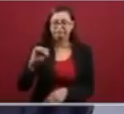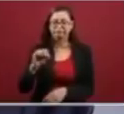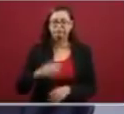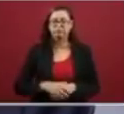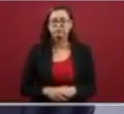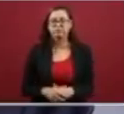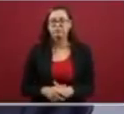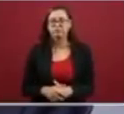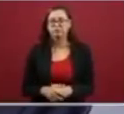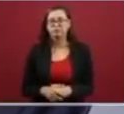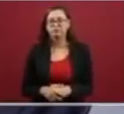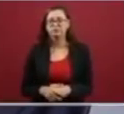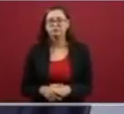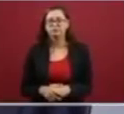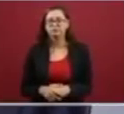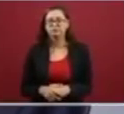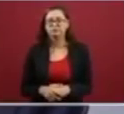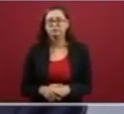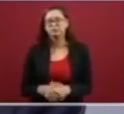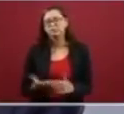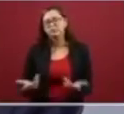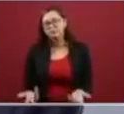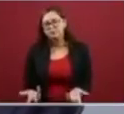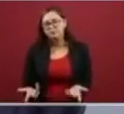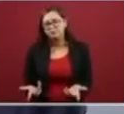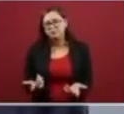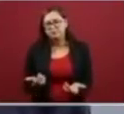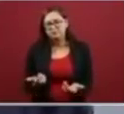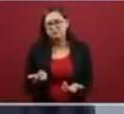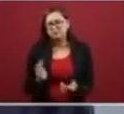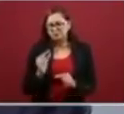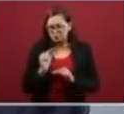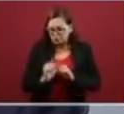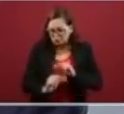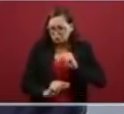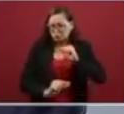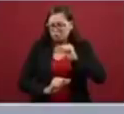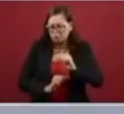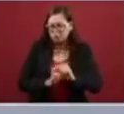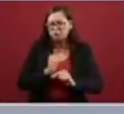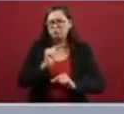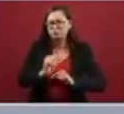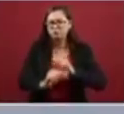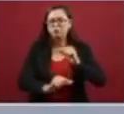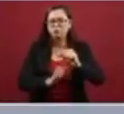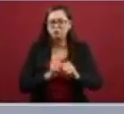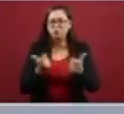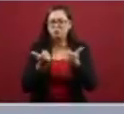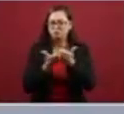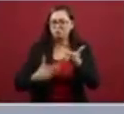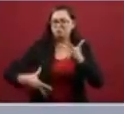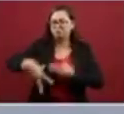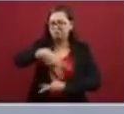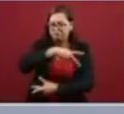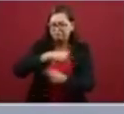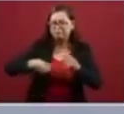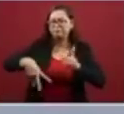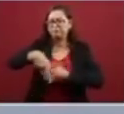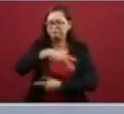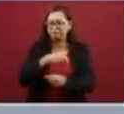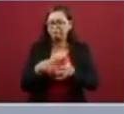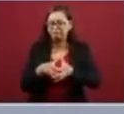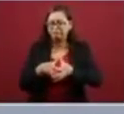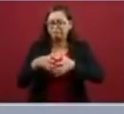reales. Aunque poco, la economía está creciendo, no